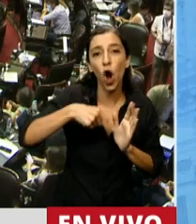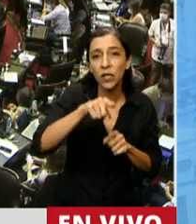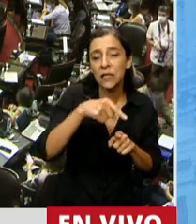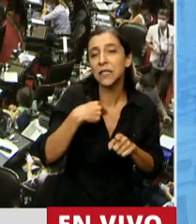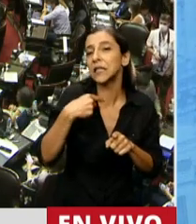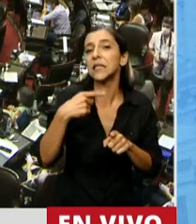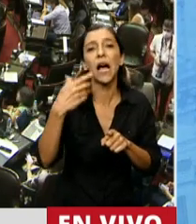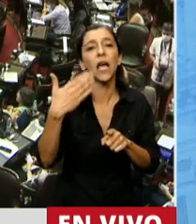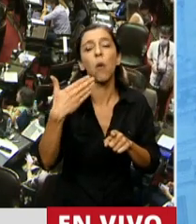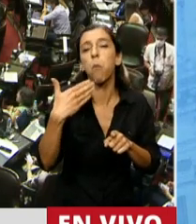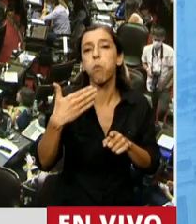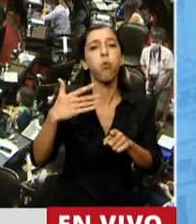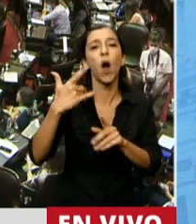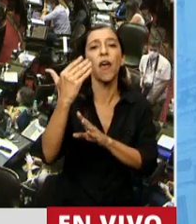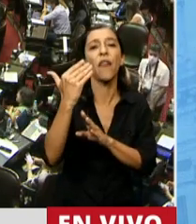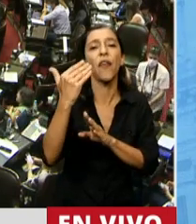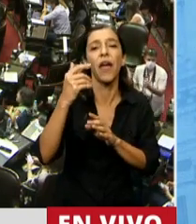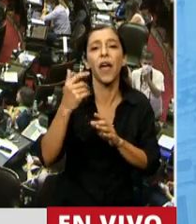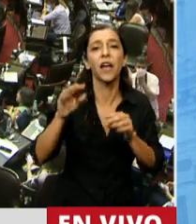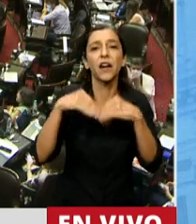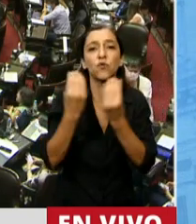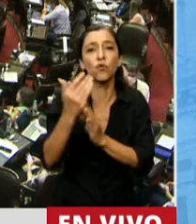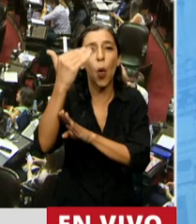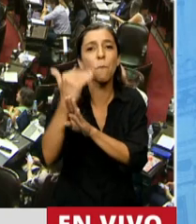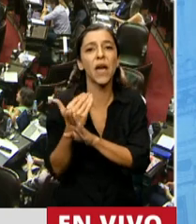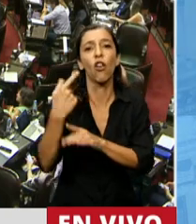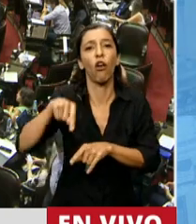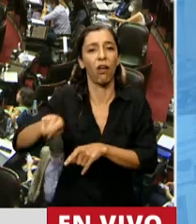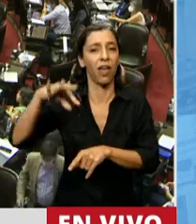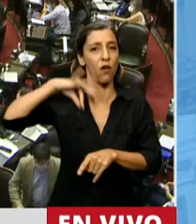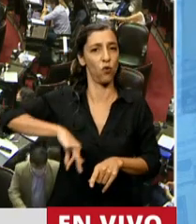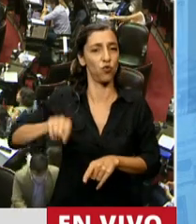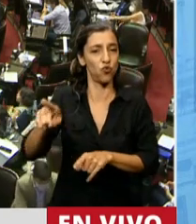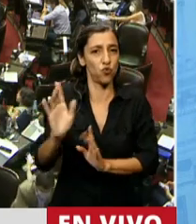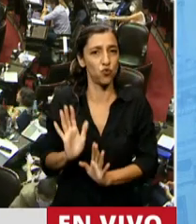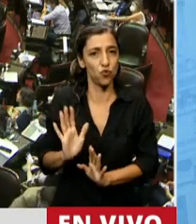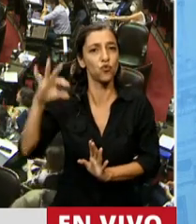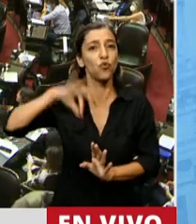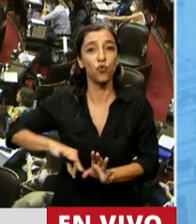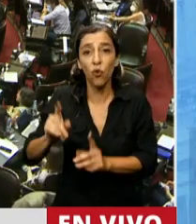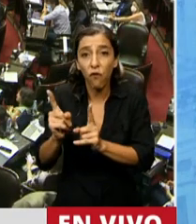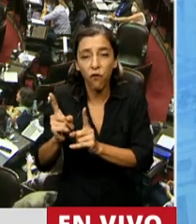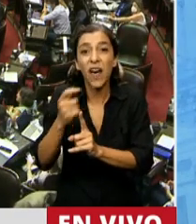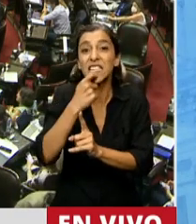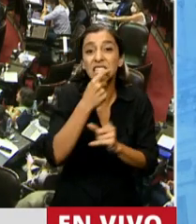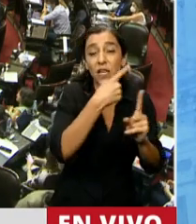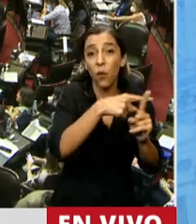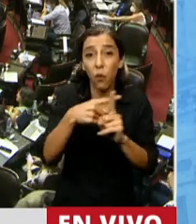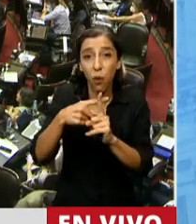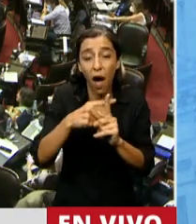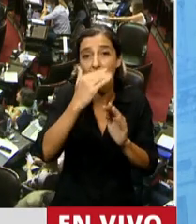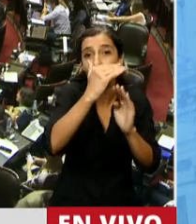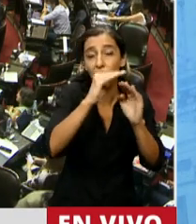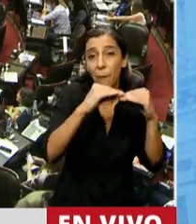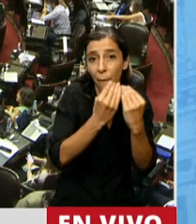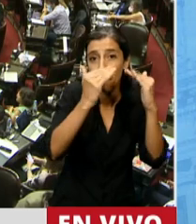la disminución del haber real que percibe el beneficiario o la beneficiaria. Y también propongo que se